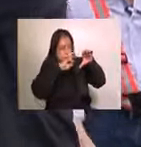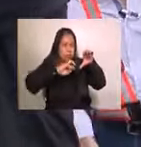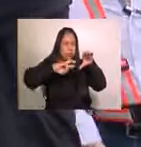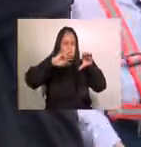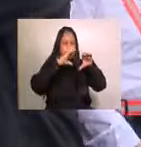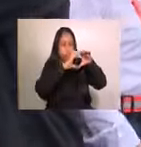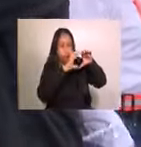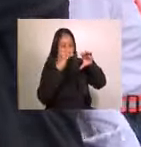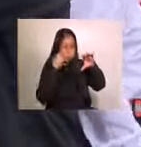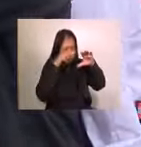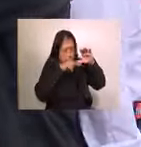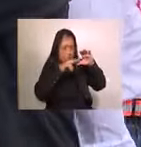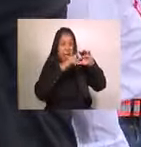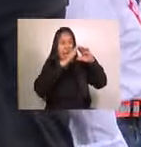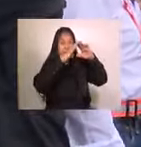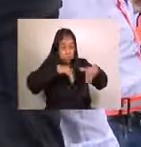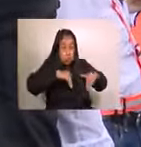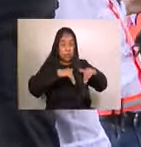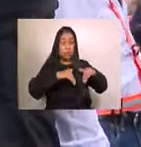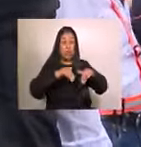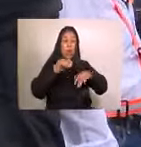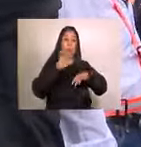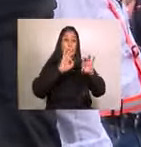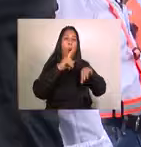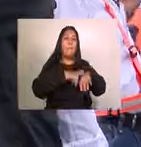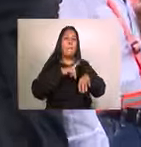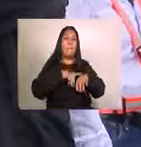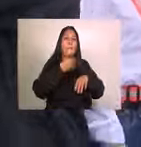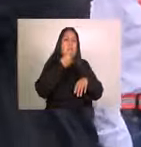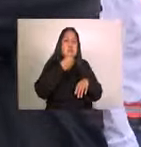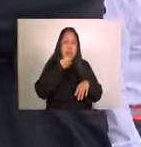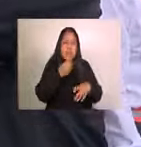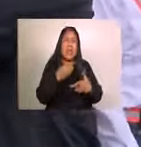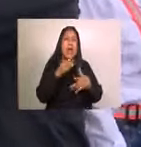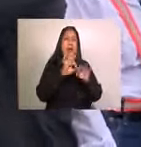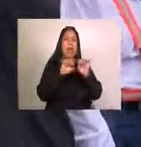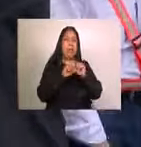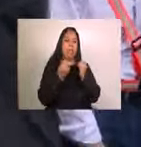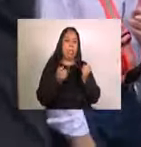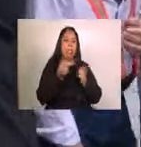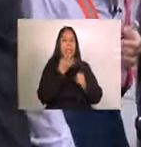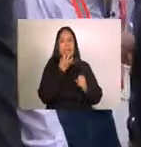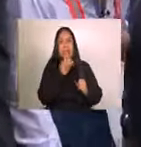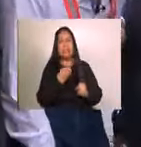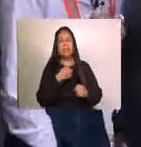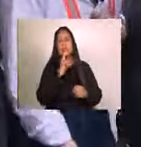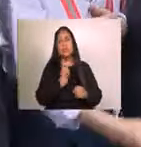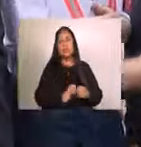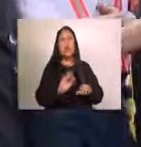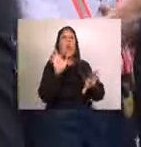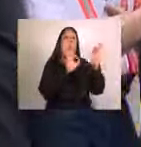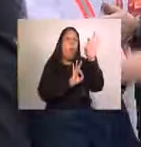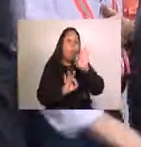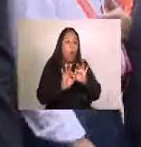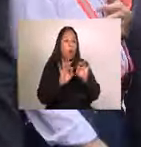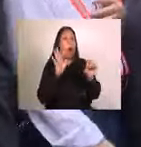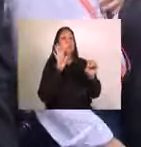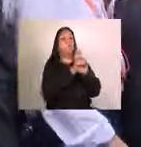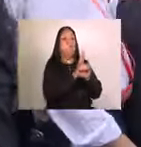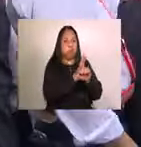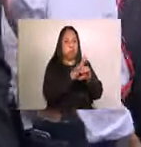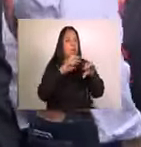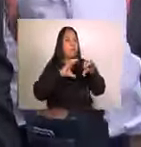tubería colapsó por tiempo de vida, por pudrición, o es solo es un taponamiento y todavía está funcional.